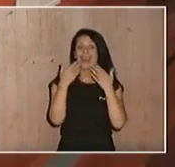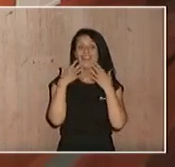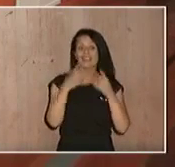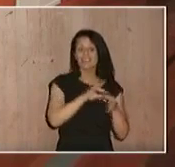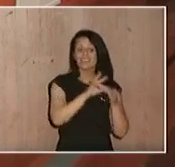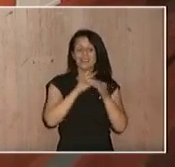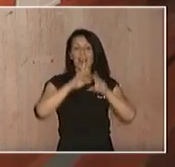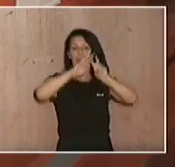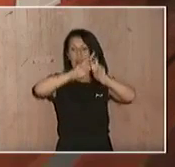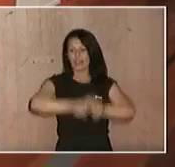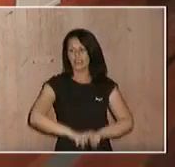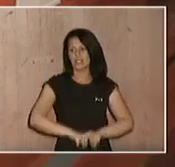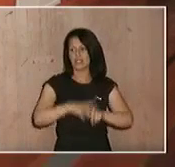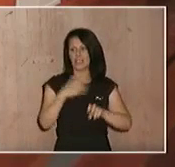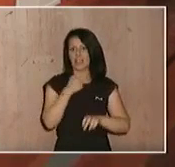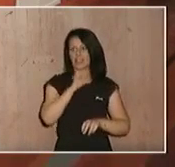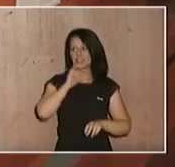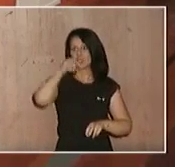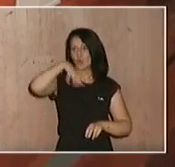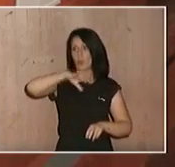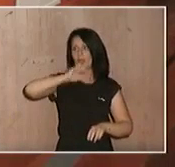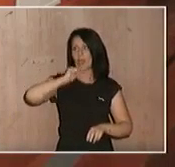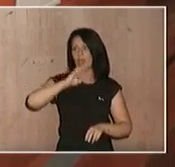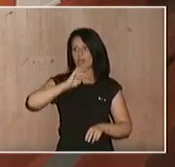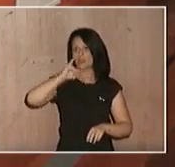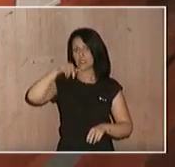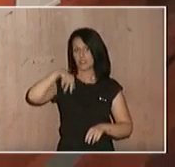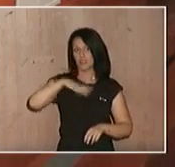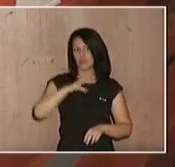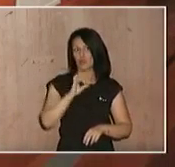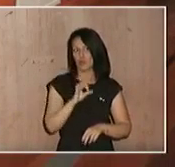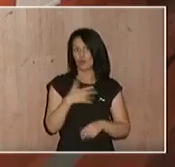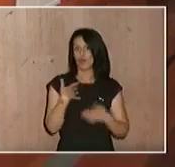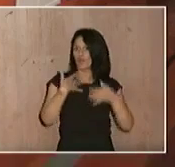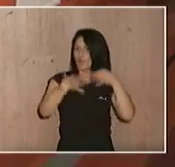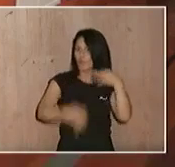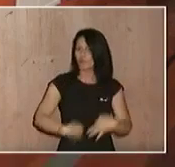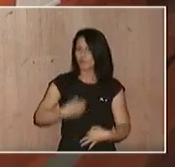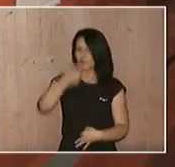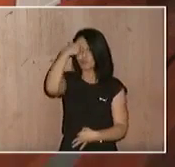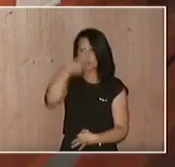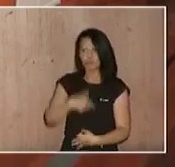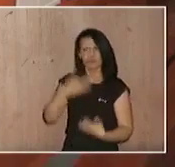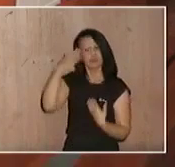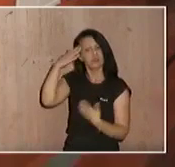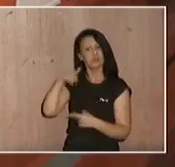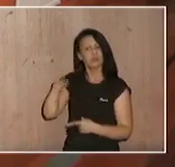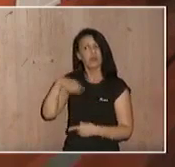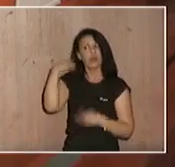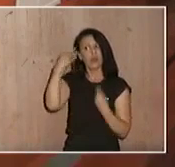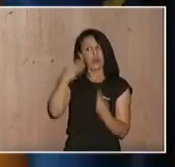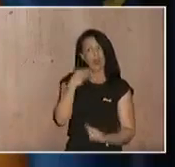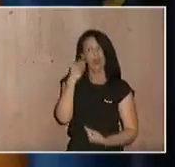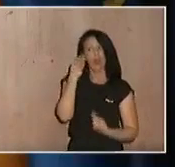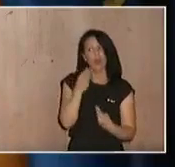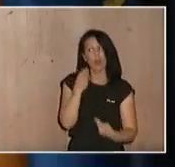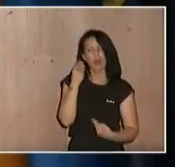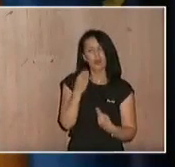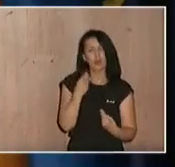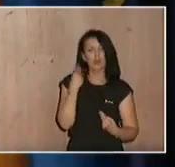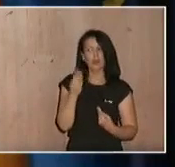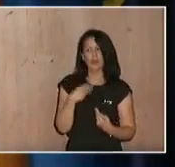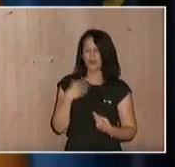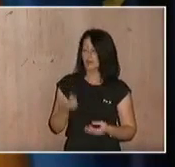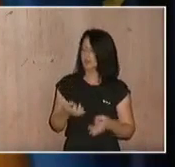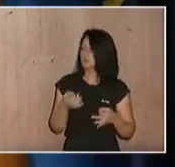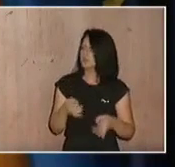análisis axiomático. Como jurista, no he podido dejar de pensar, oyendo su discurso, en la